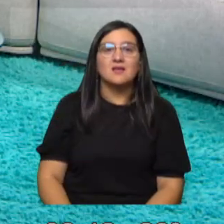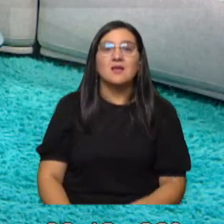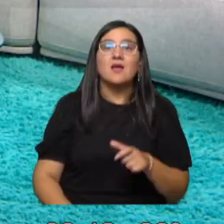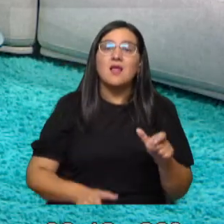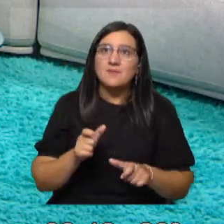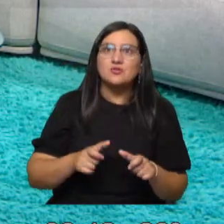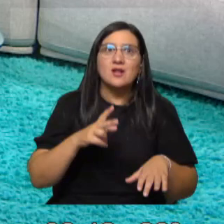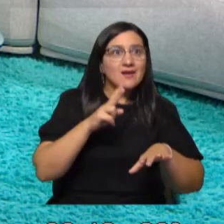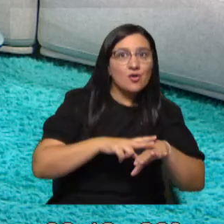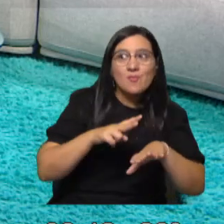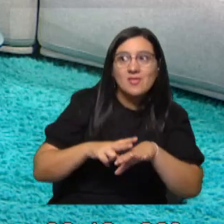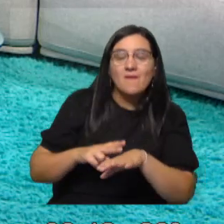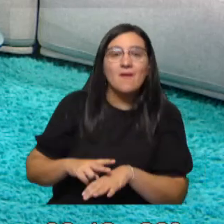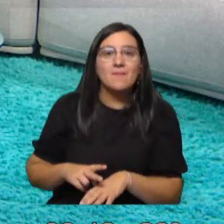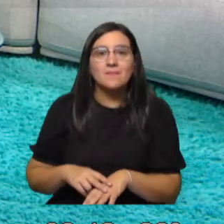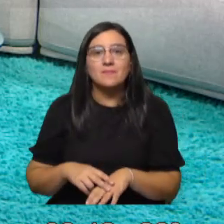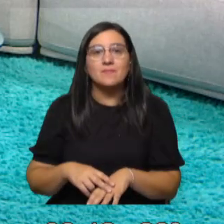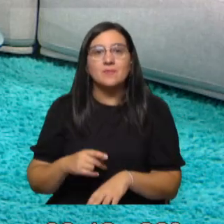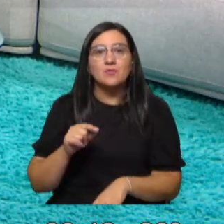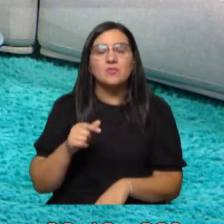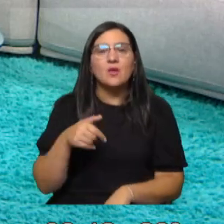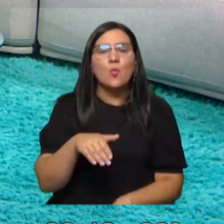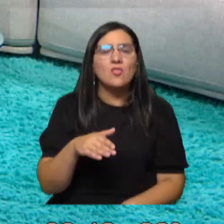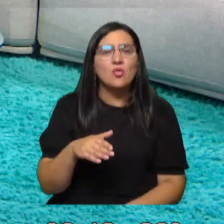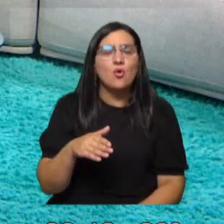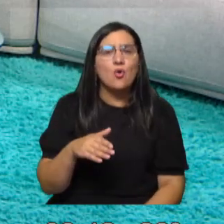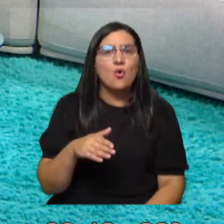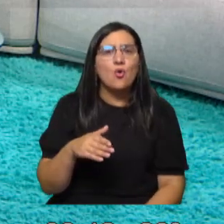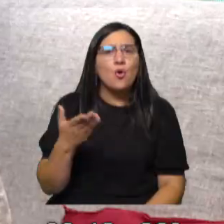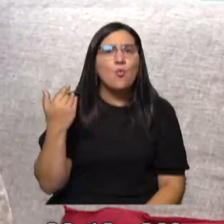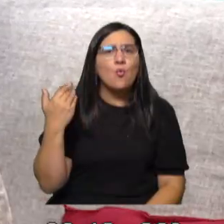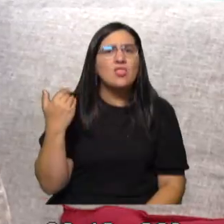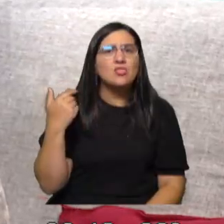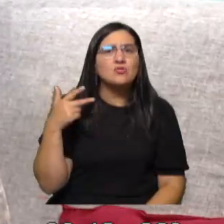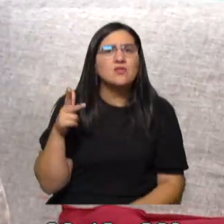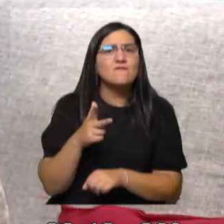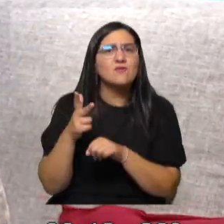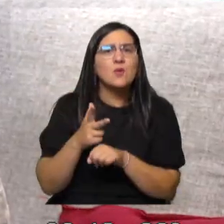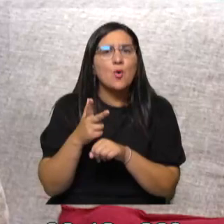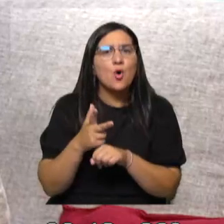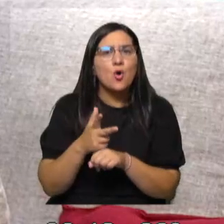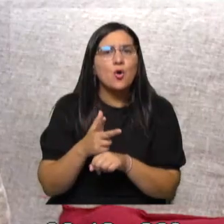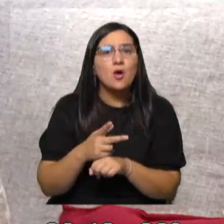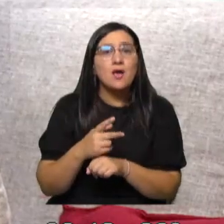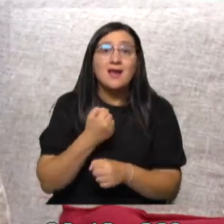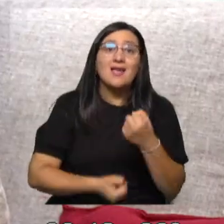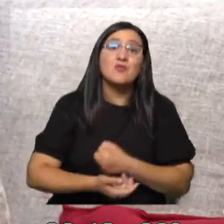yendo a recomendar. Primero que todo. ¿Cuándo es? La película se hizo hace un